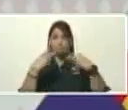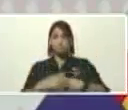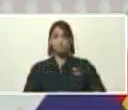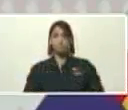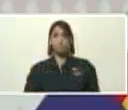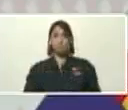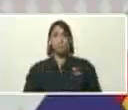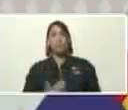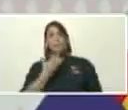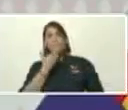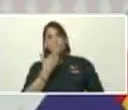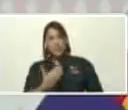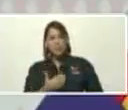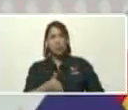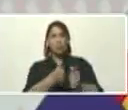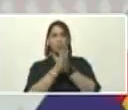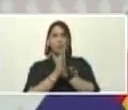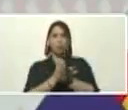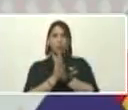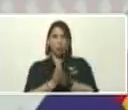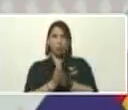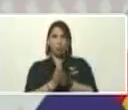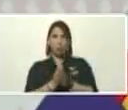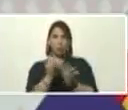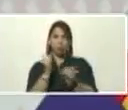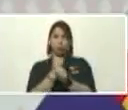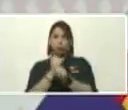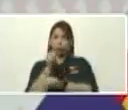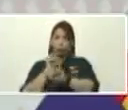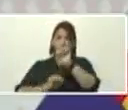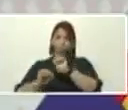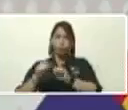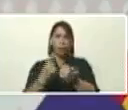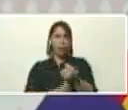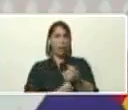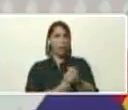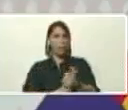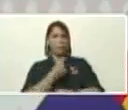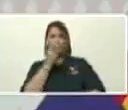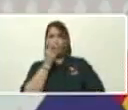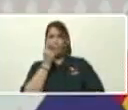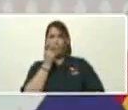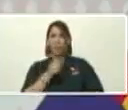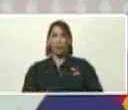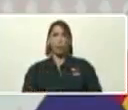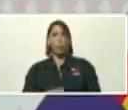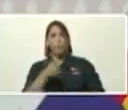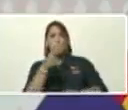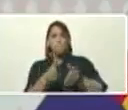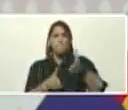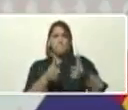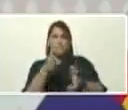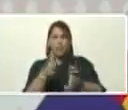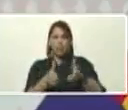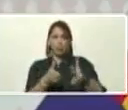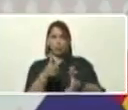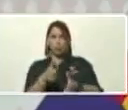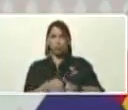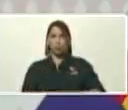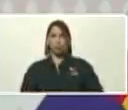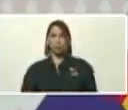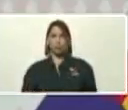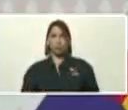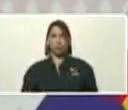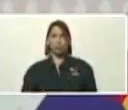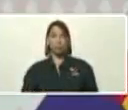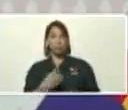Yo les pido a los sindicatos, a mis hermanos del sindicato del metro, a mis hermanos